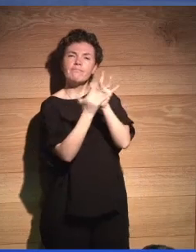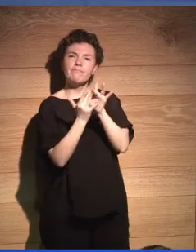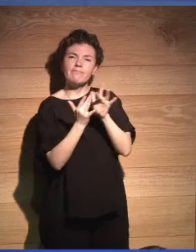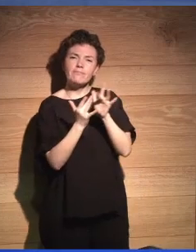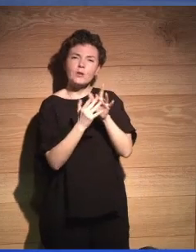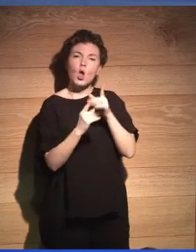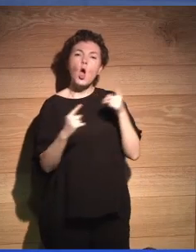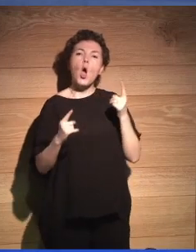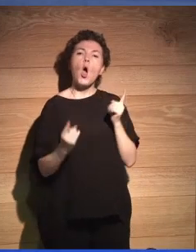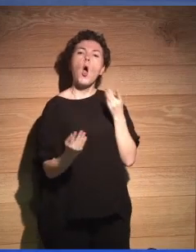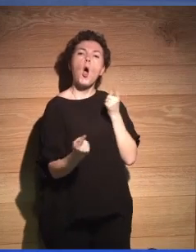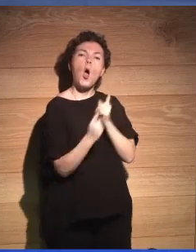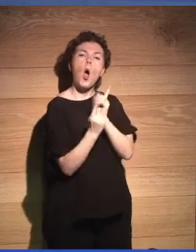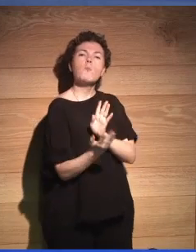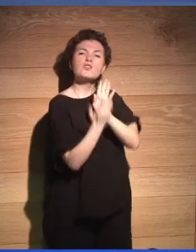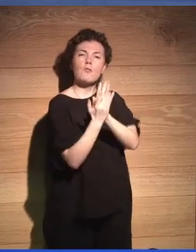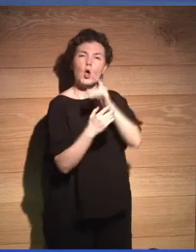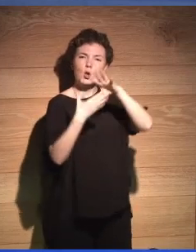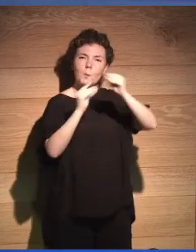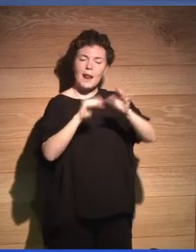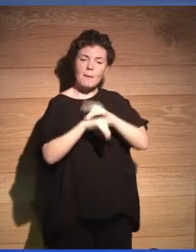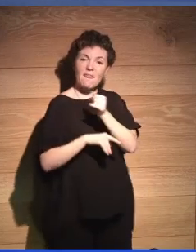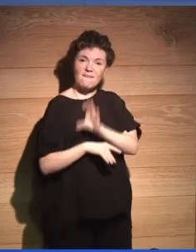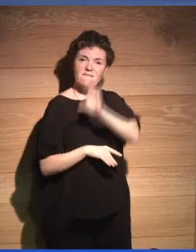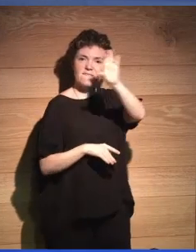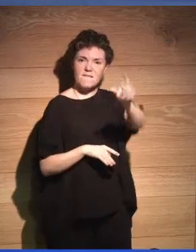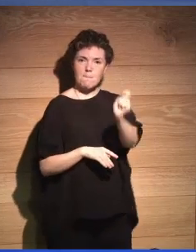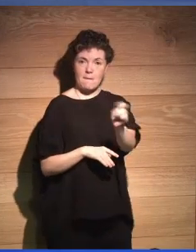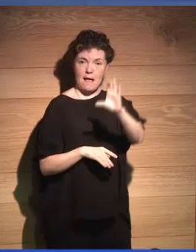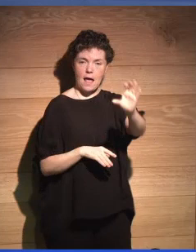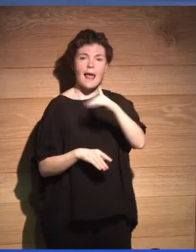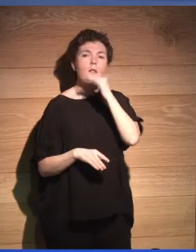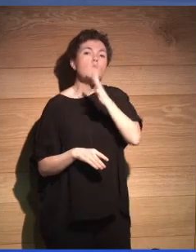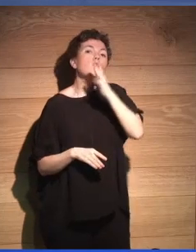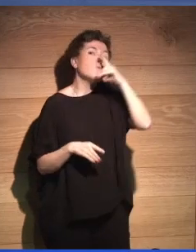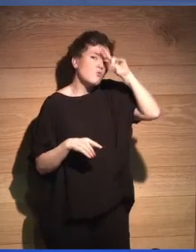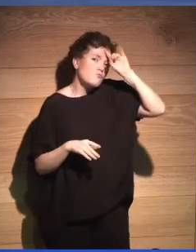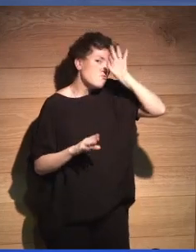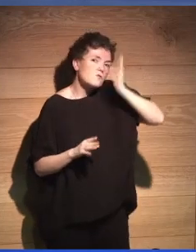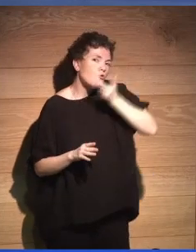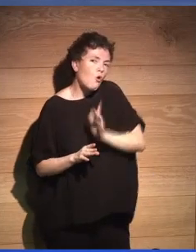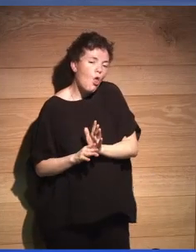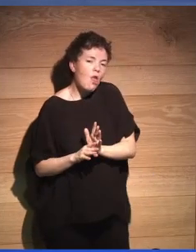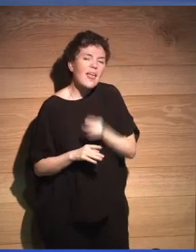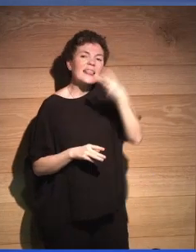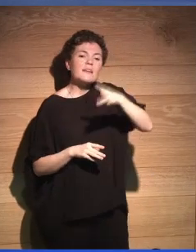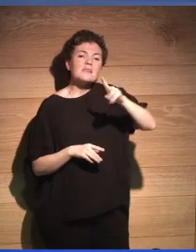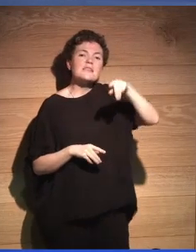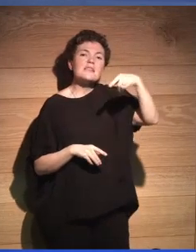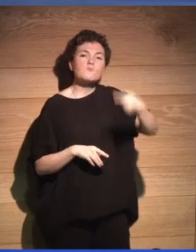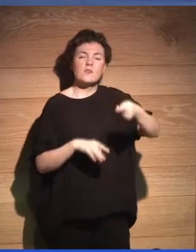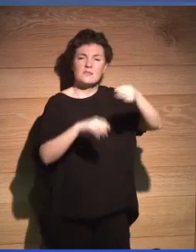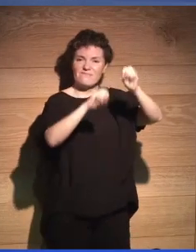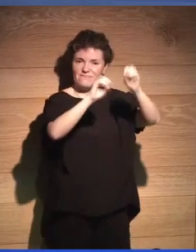para contactar con la oposición rumana y para llevarles cierta cantidad de dinero. Por razones desconocidas, después de 3 meses, Ilsa abandonó